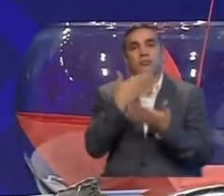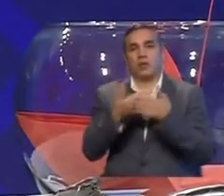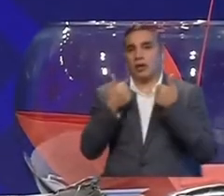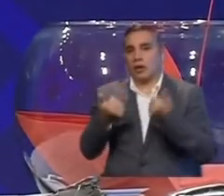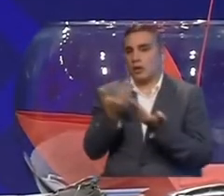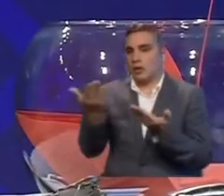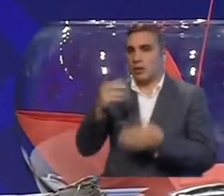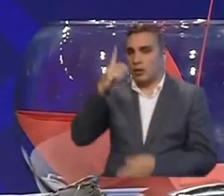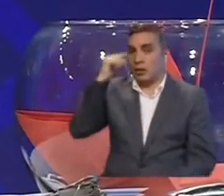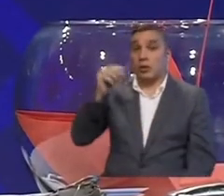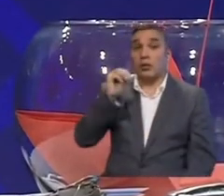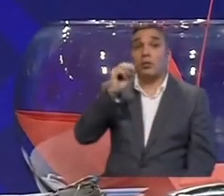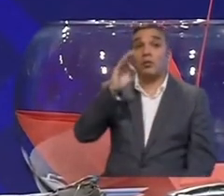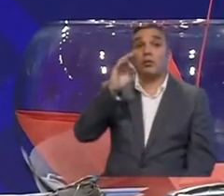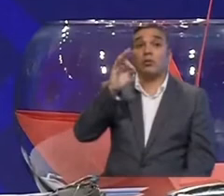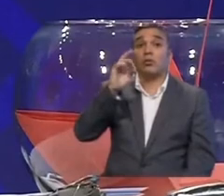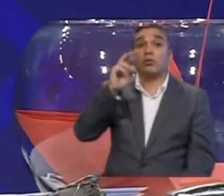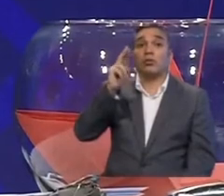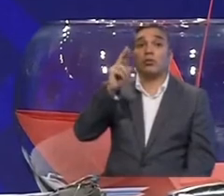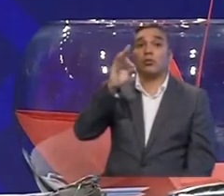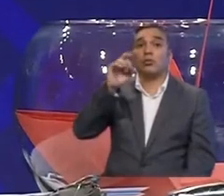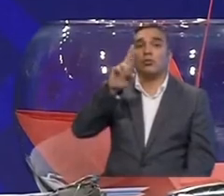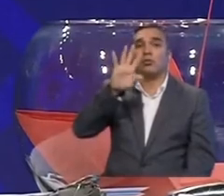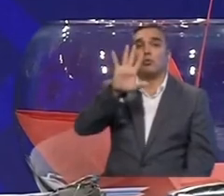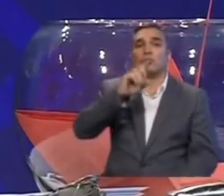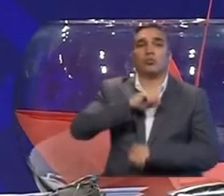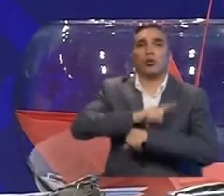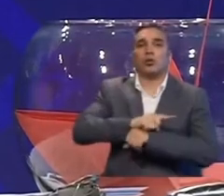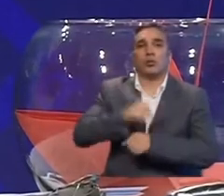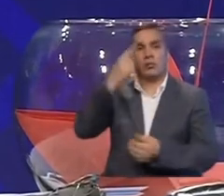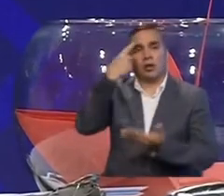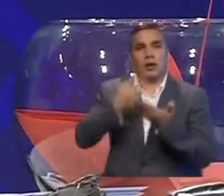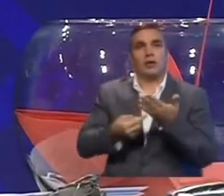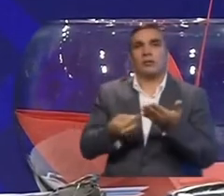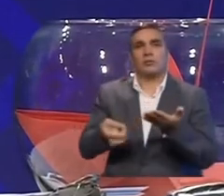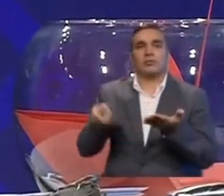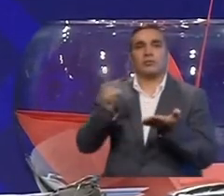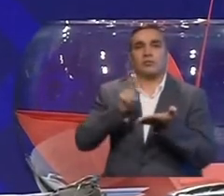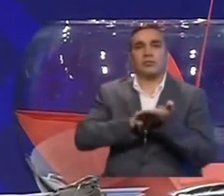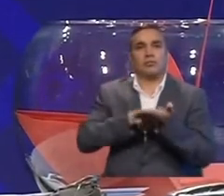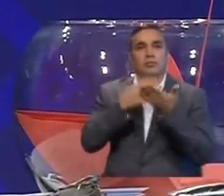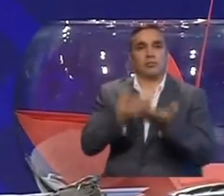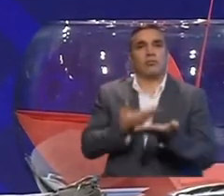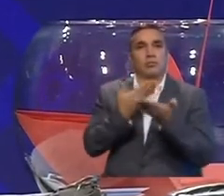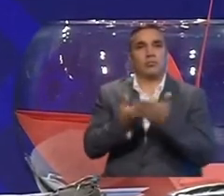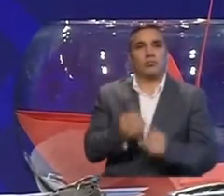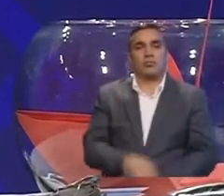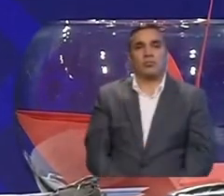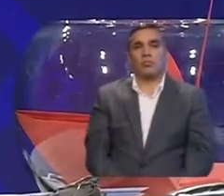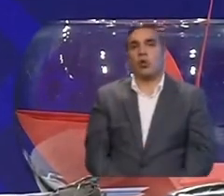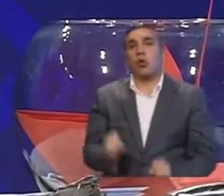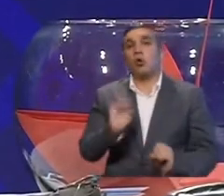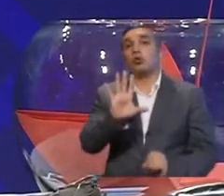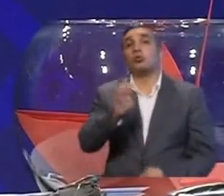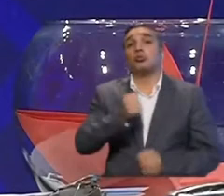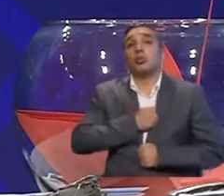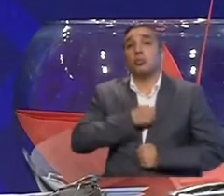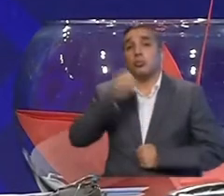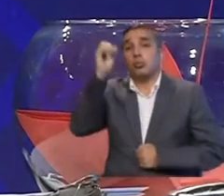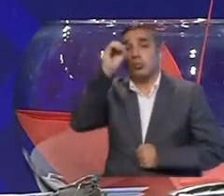Lazo. Candidato Montúfar, su minuto para replicar algunas de las propuestas escuchadas o profundizar la suya. Su